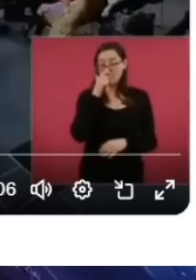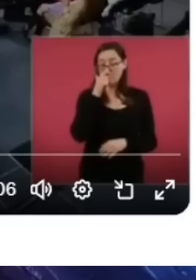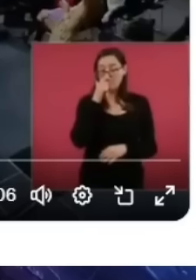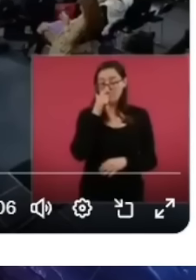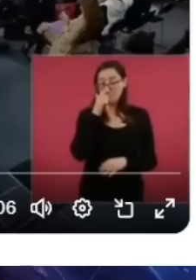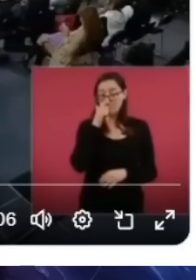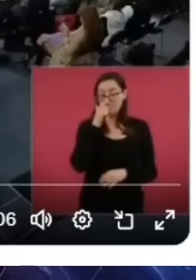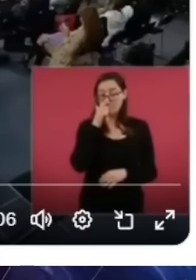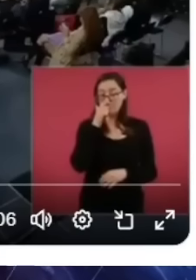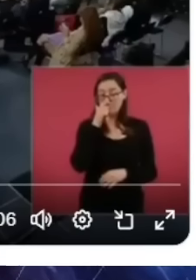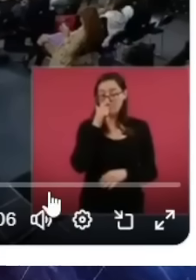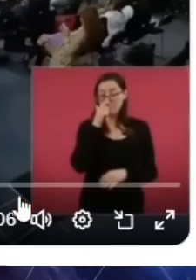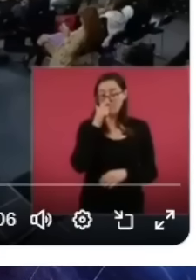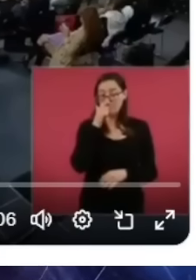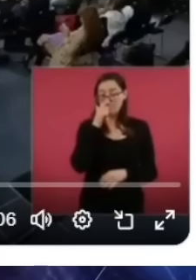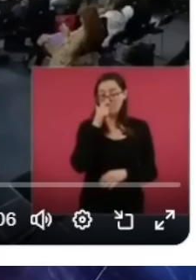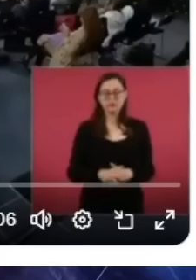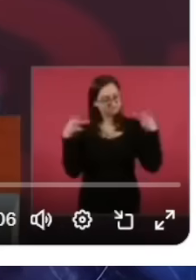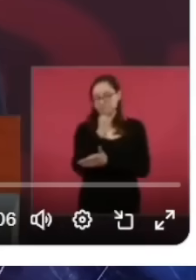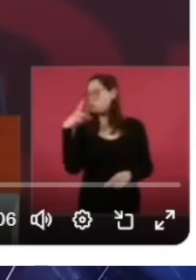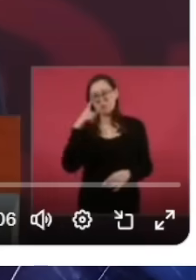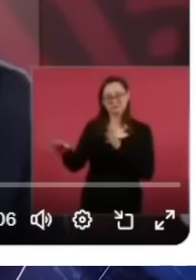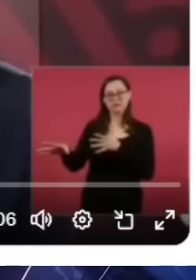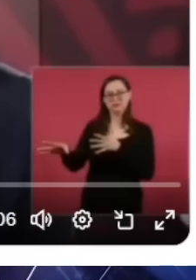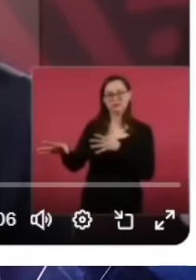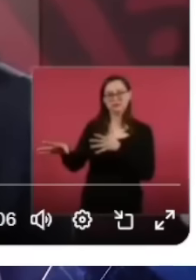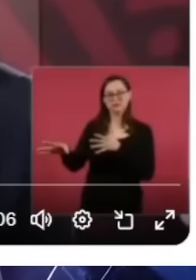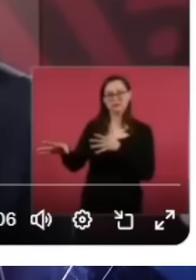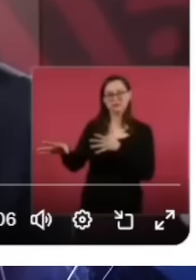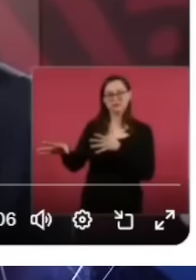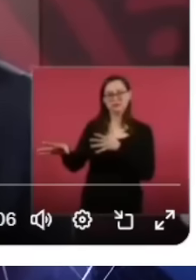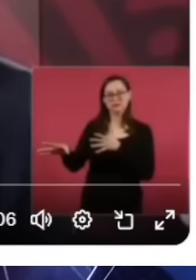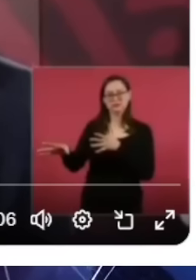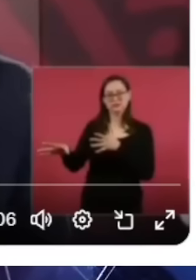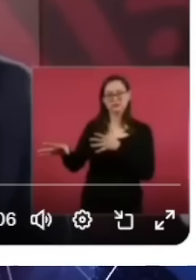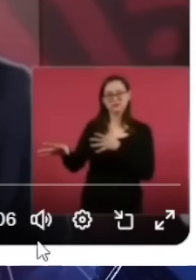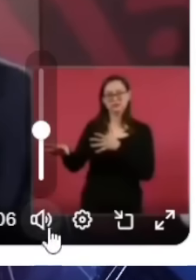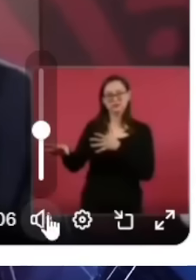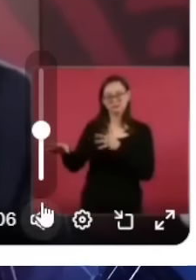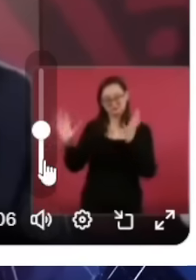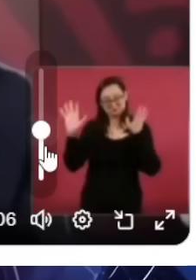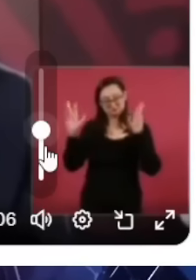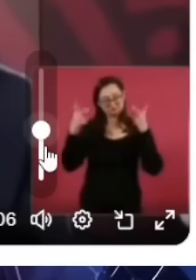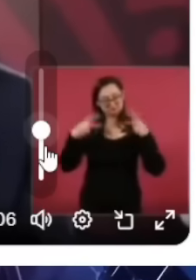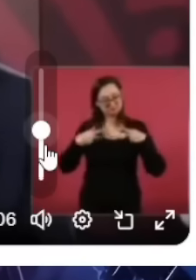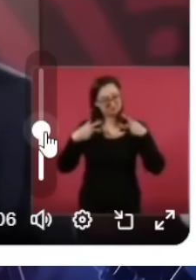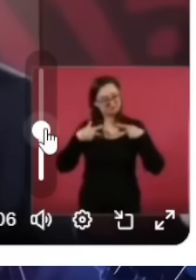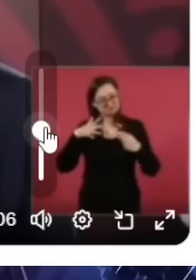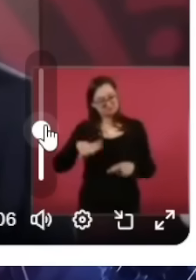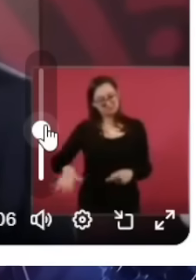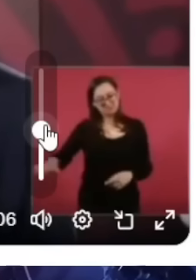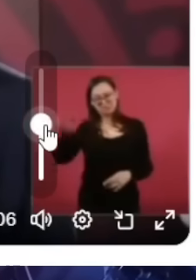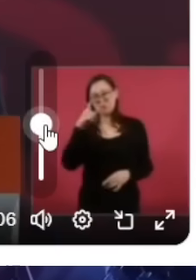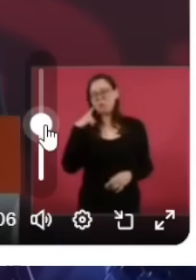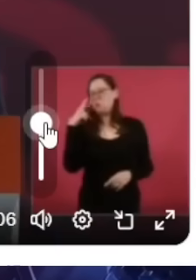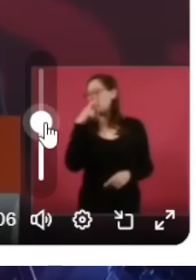petición de Jimena ahí a través de la red social x y que lo decida el